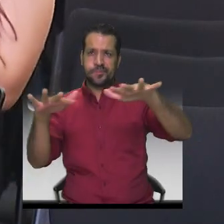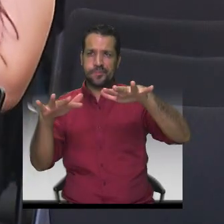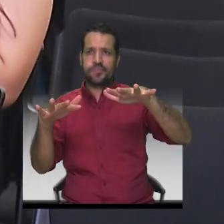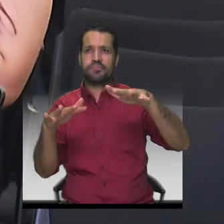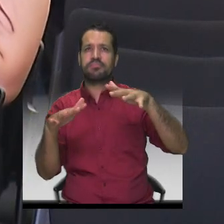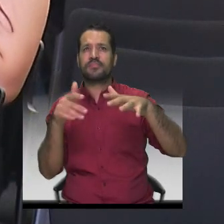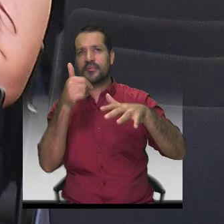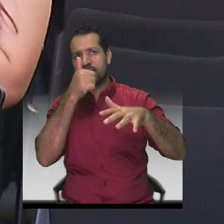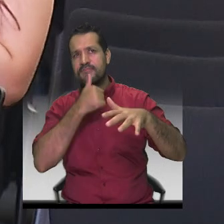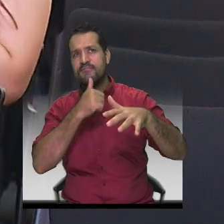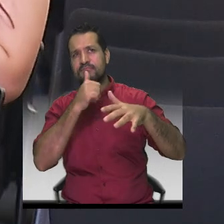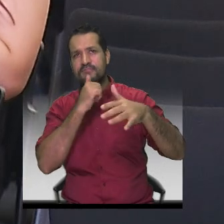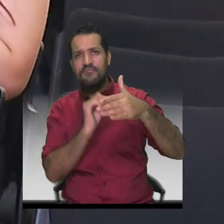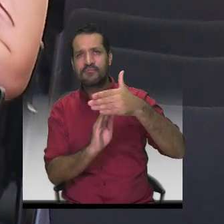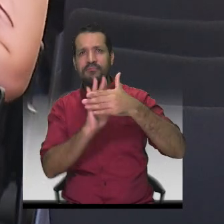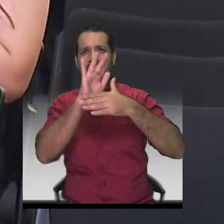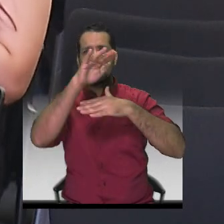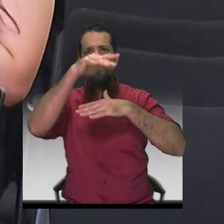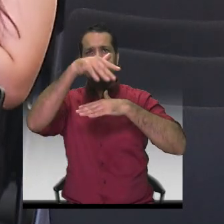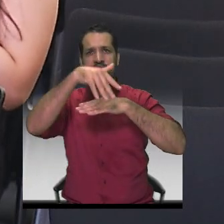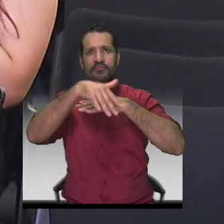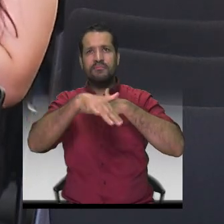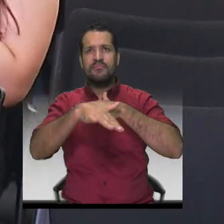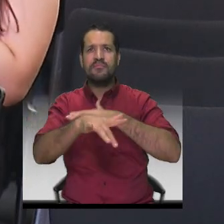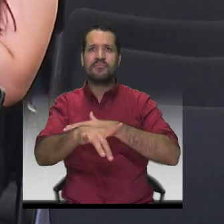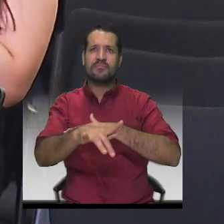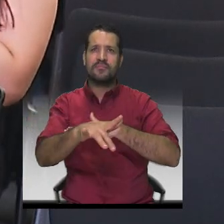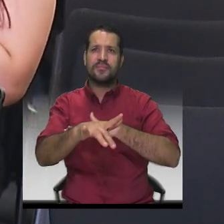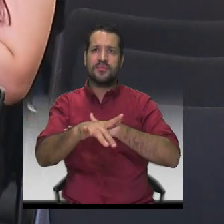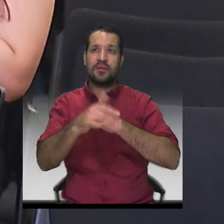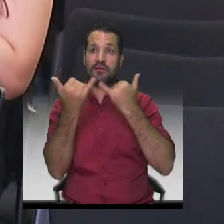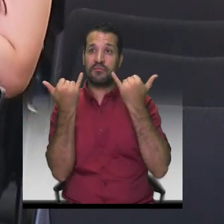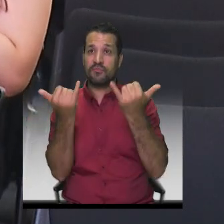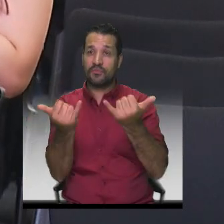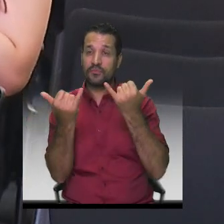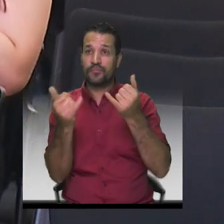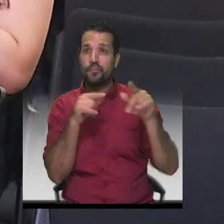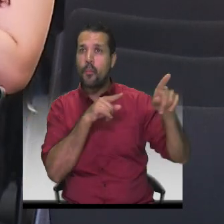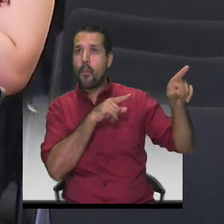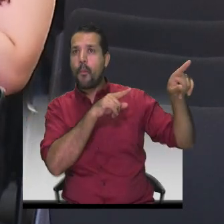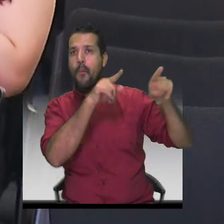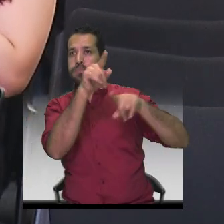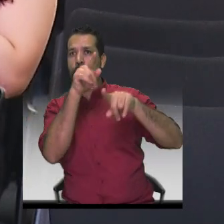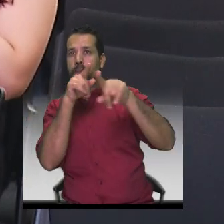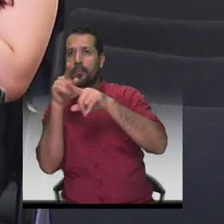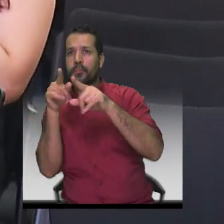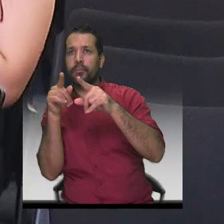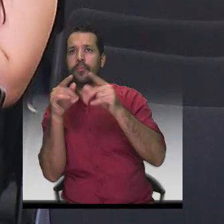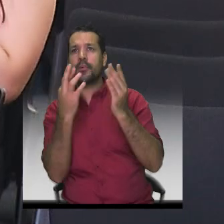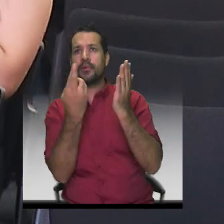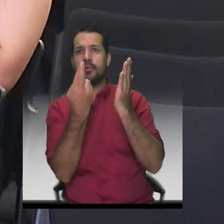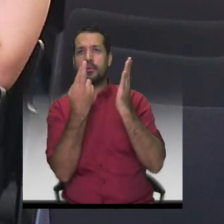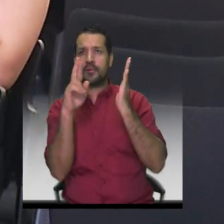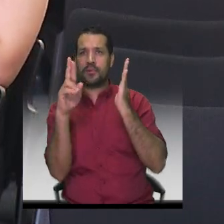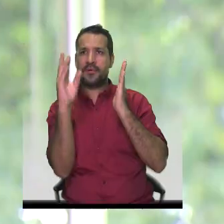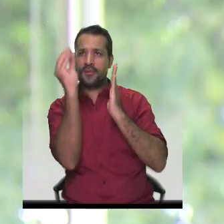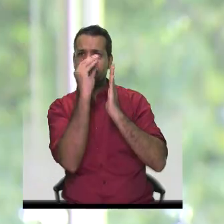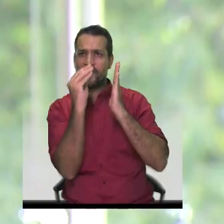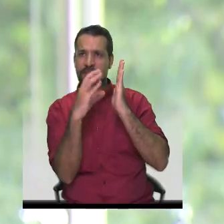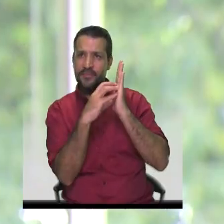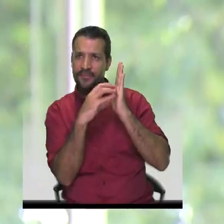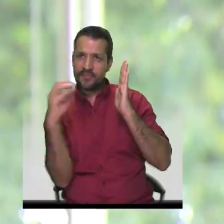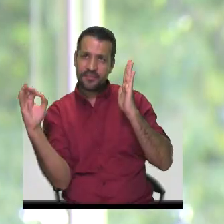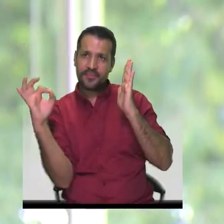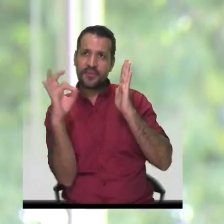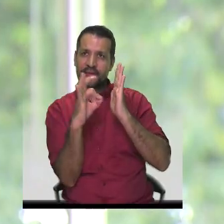acuíferos, porque creo que en este momento lo que sucede es que hay que hacer una reforma para que sea más integral la